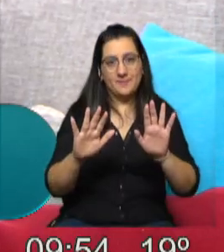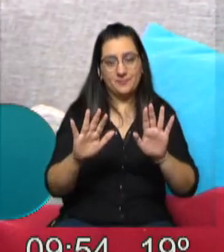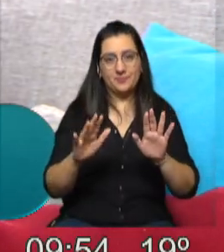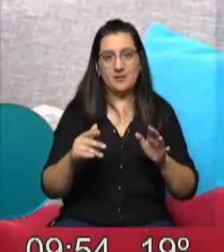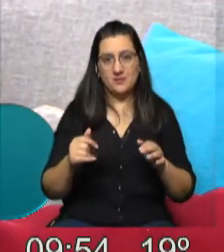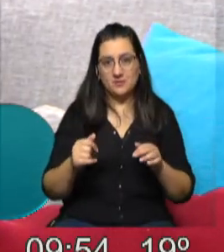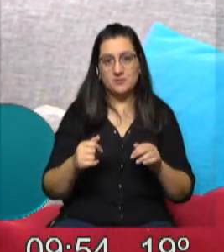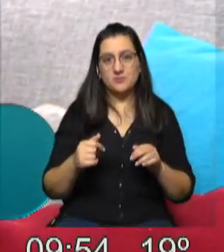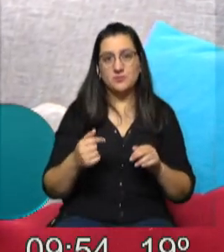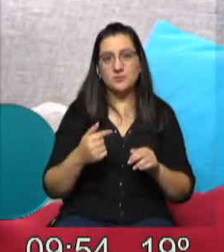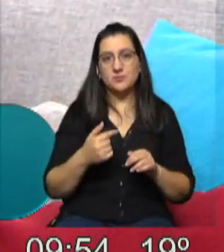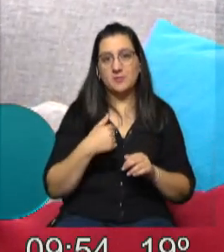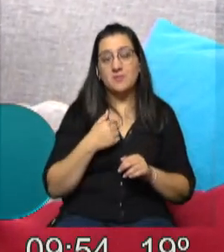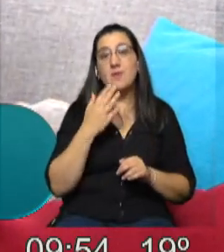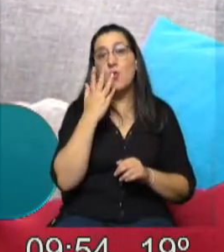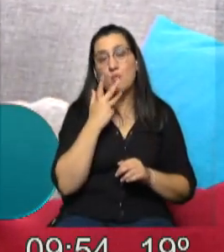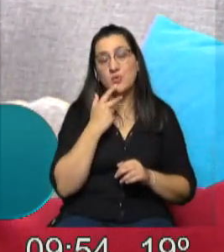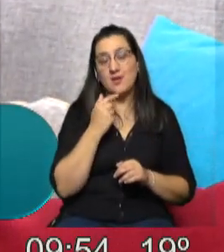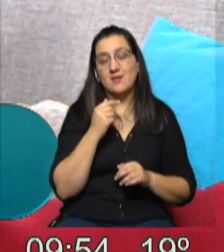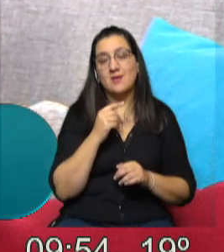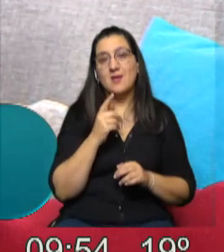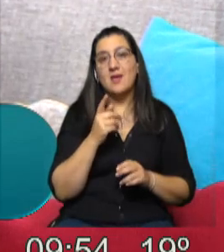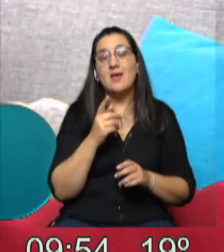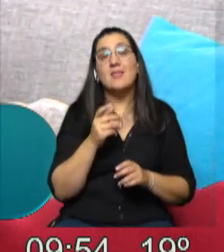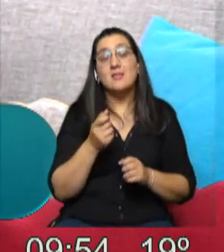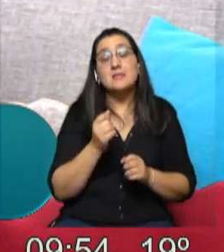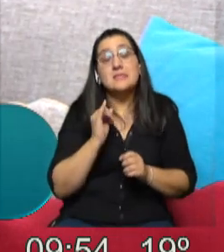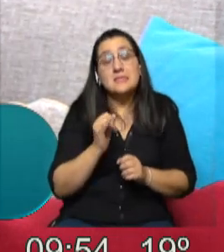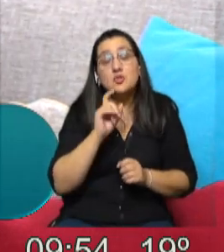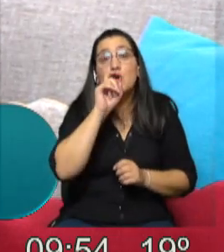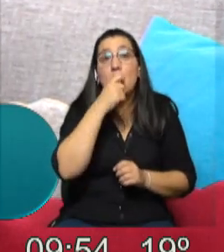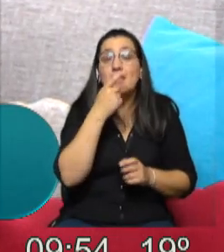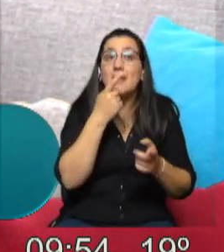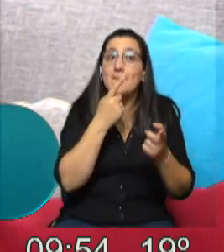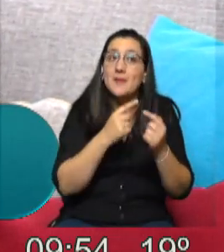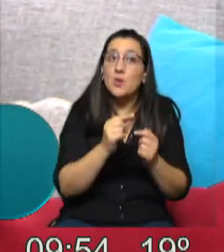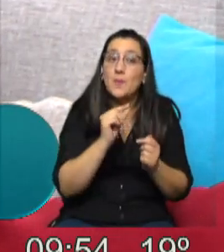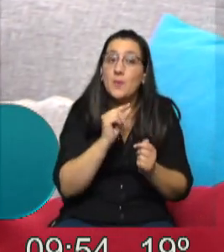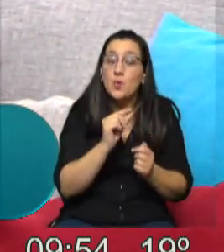de chocolate friendly en este caso, está. Pero con ciertos reparos. El chocolate tiene una sustancia que se llama